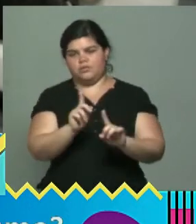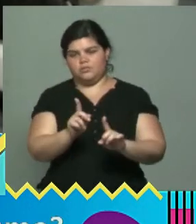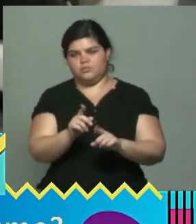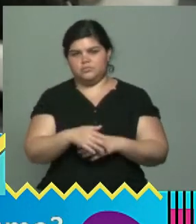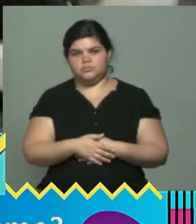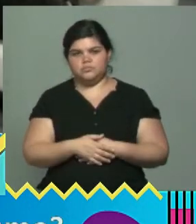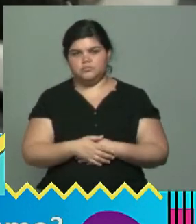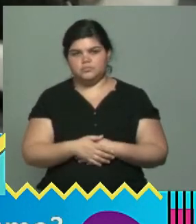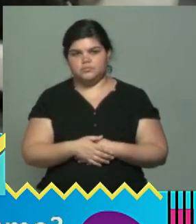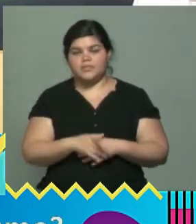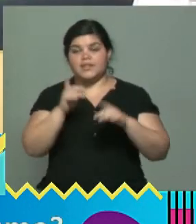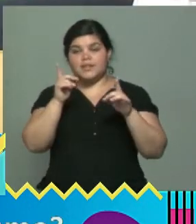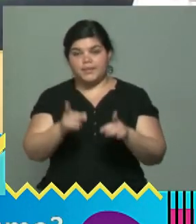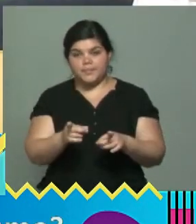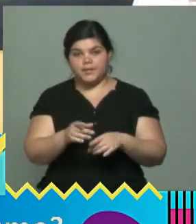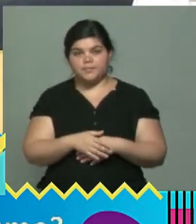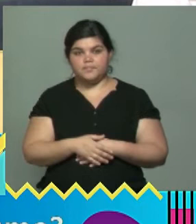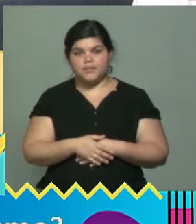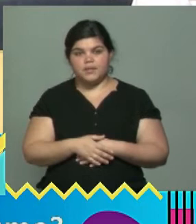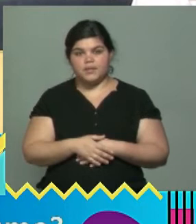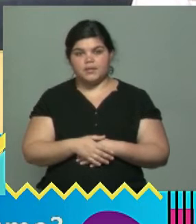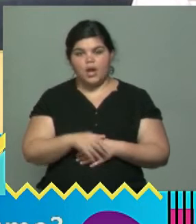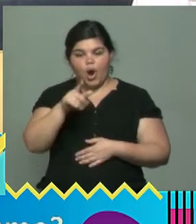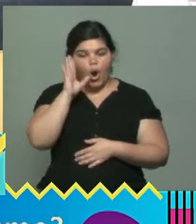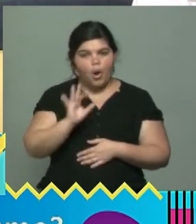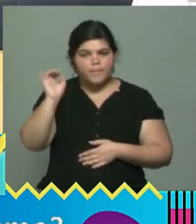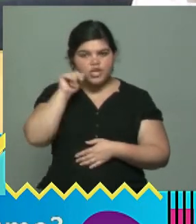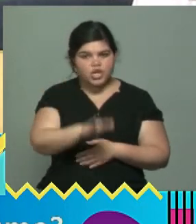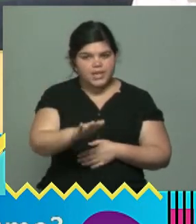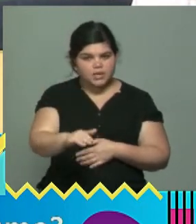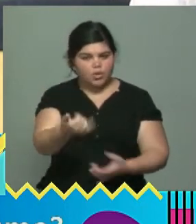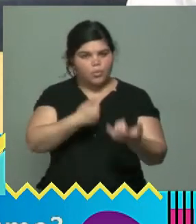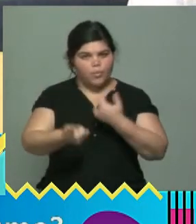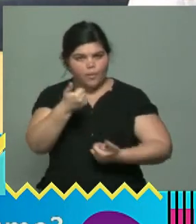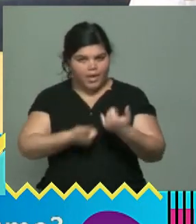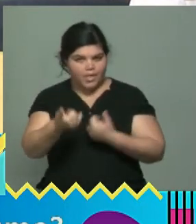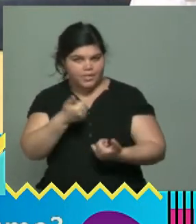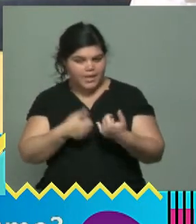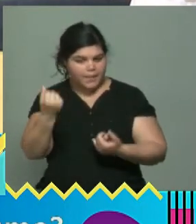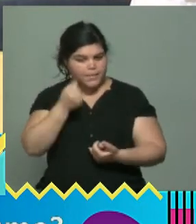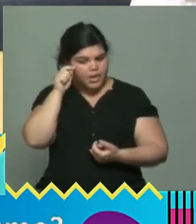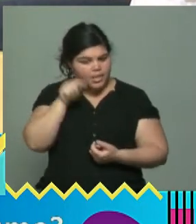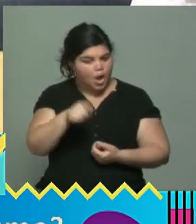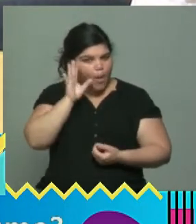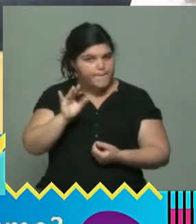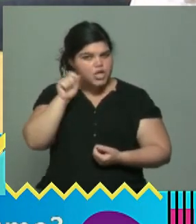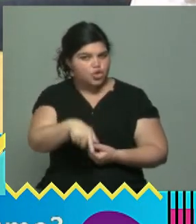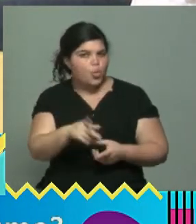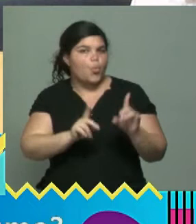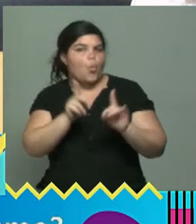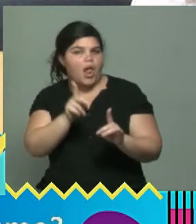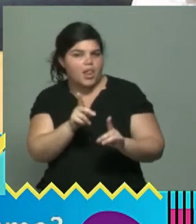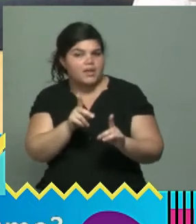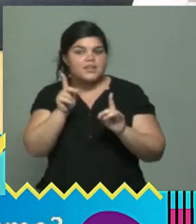equipo teniendo en cuenta la escucha, la opinión del niño, no es lo mismo escuchar y ser oído que a tener en cuenta su opinión, y bueno, la